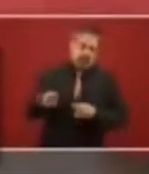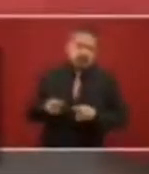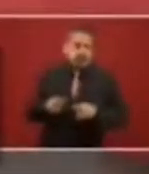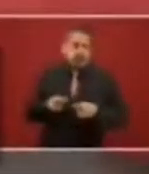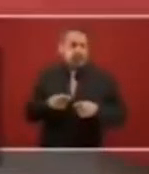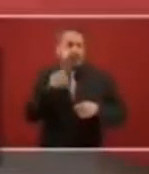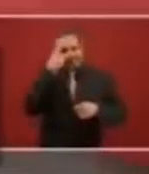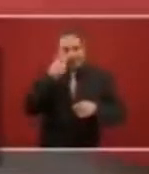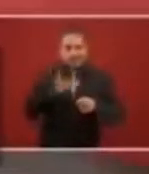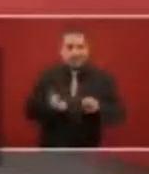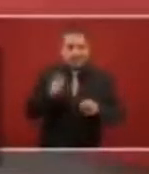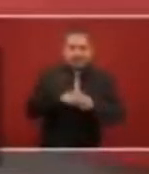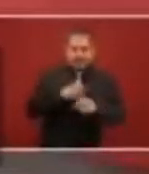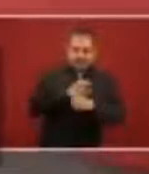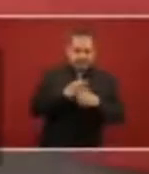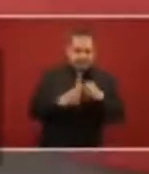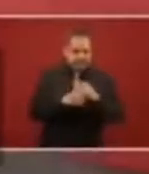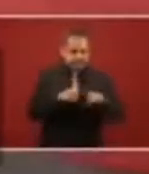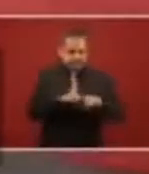médico